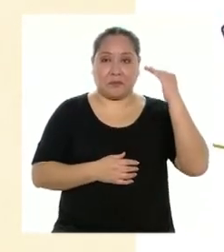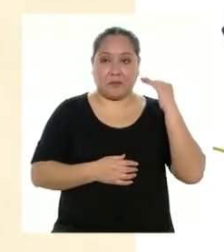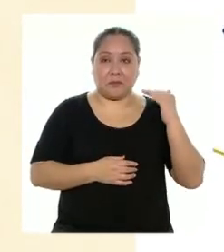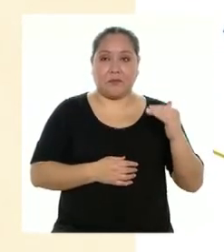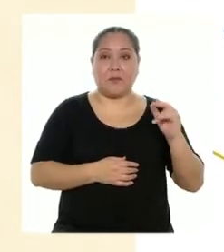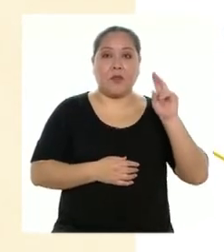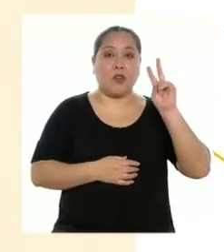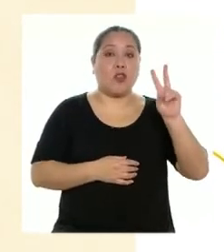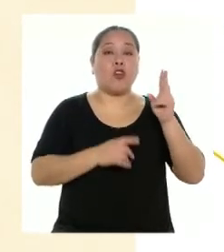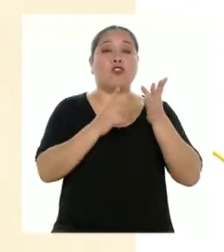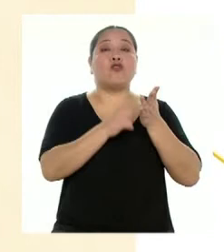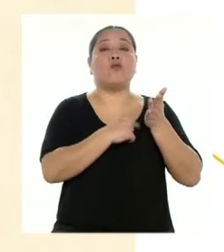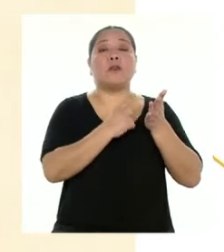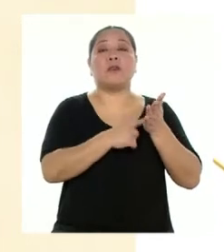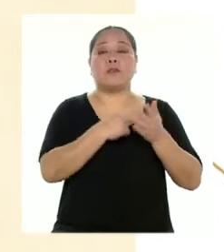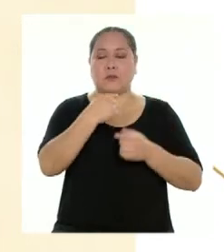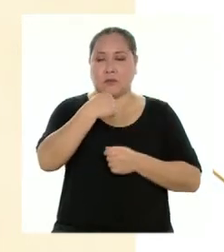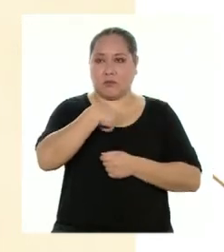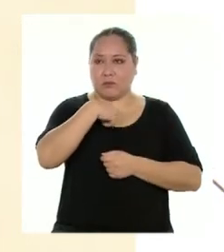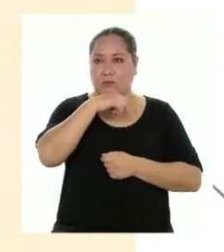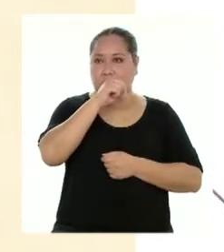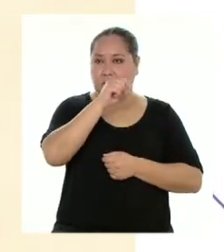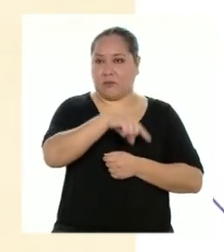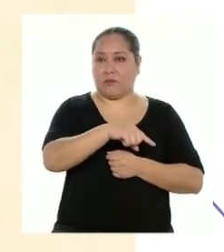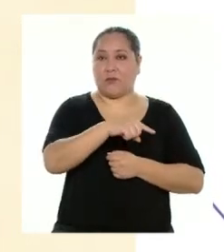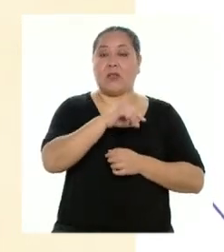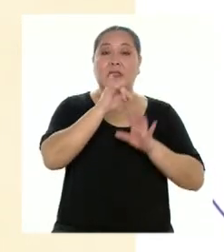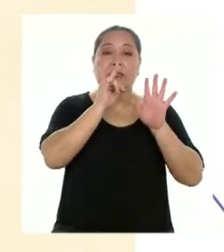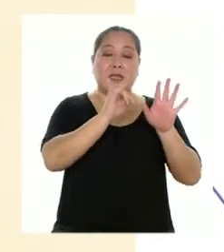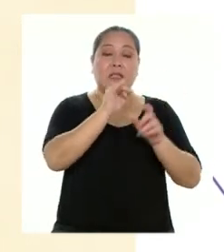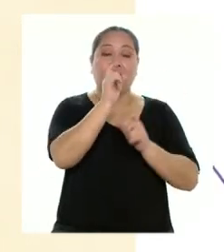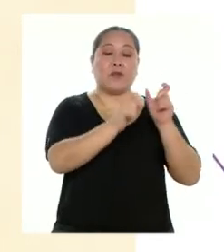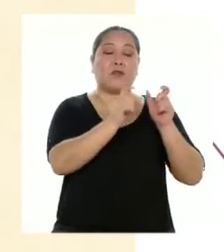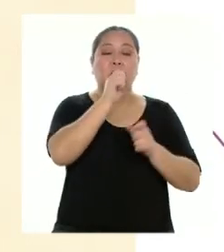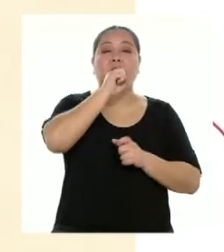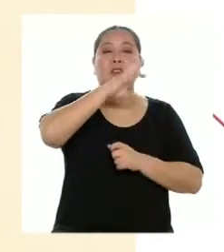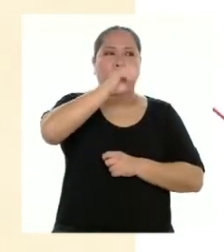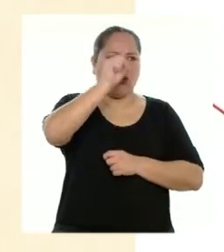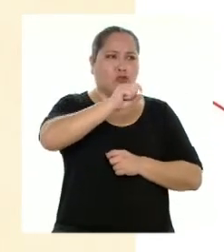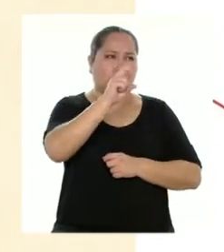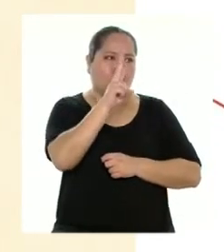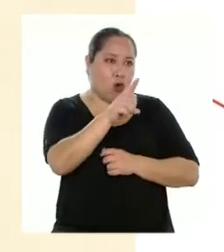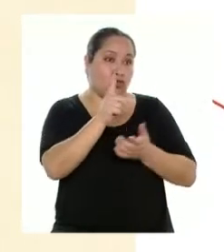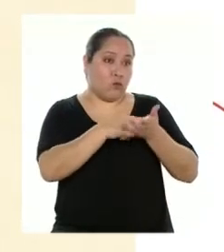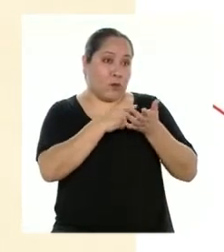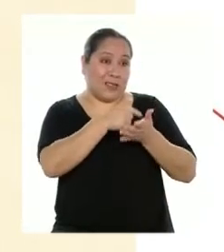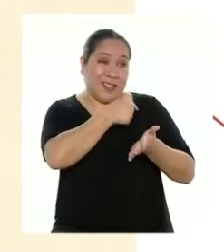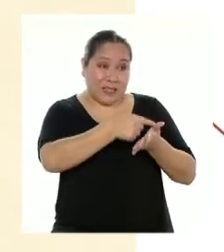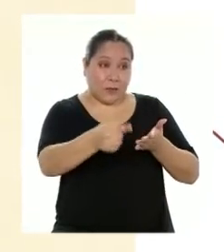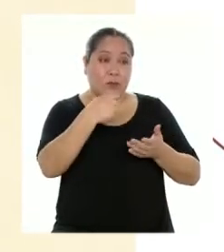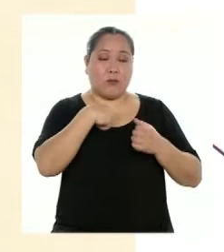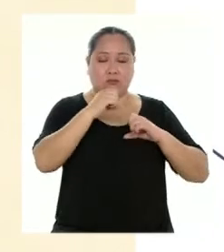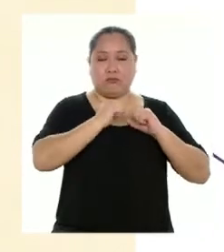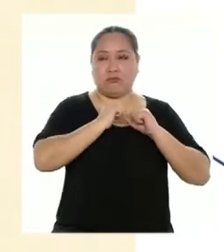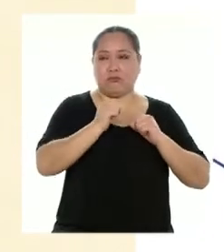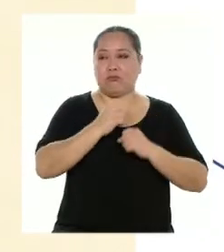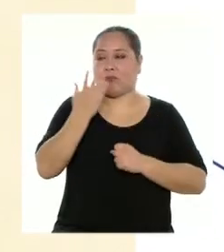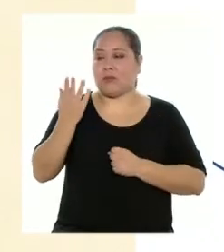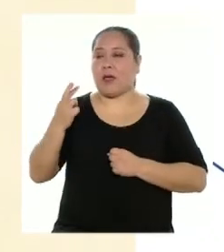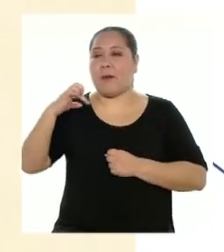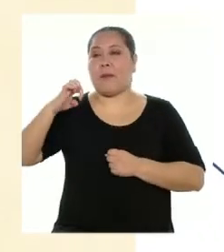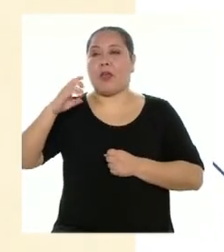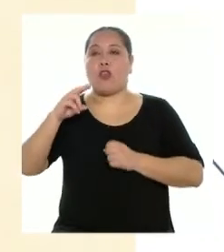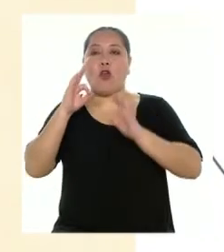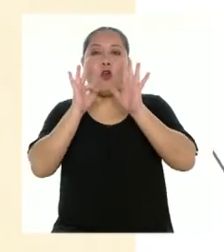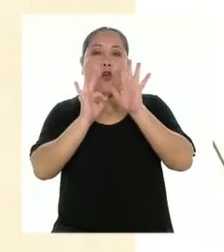2 veces. En mi caso, 7 personas respondieron que hacen actividad física 2 veces. En la de Pedro,